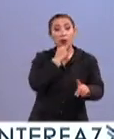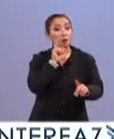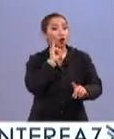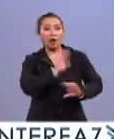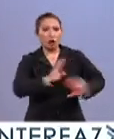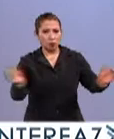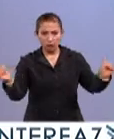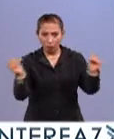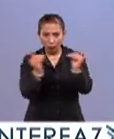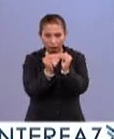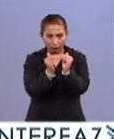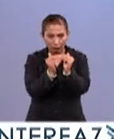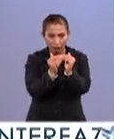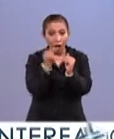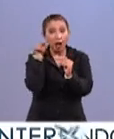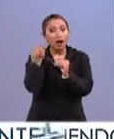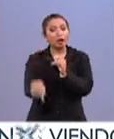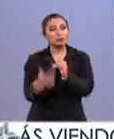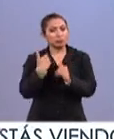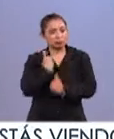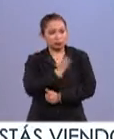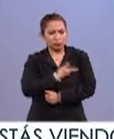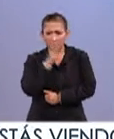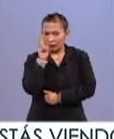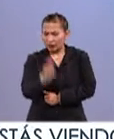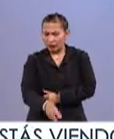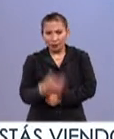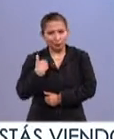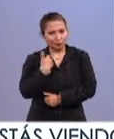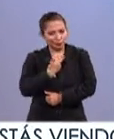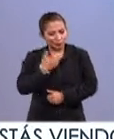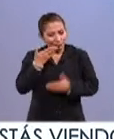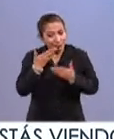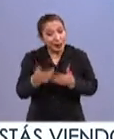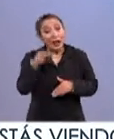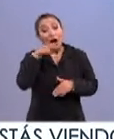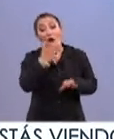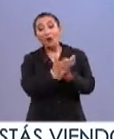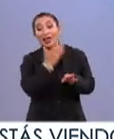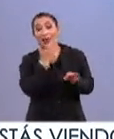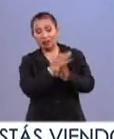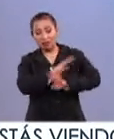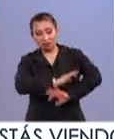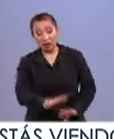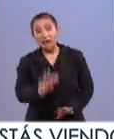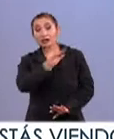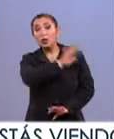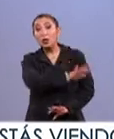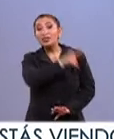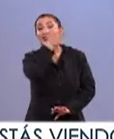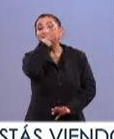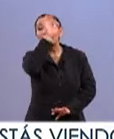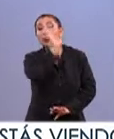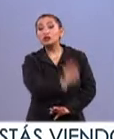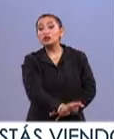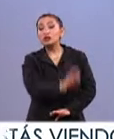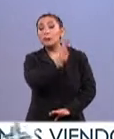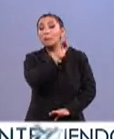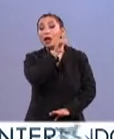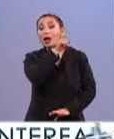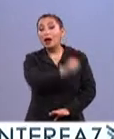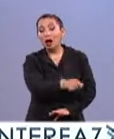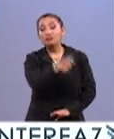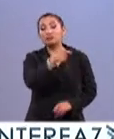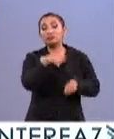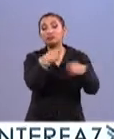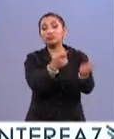género. Sobre todo nos da mucho gusto, y lo comento con un gran placer, que actualmente ya 57% de nuestras becas